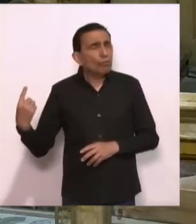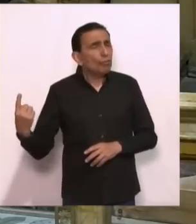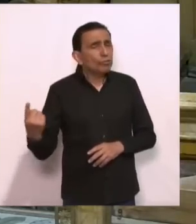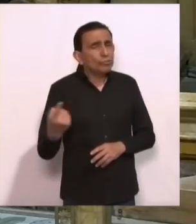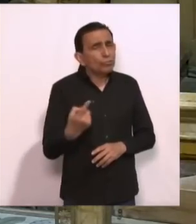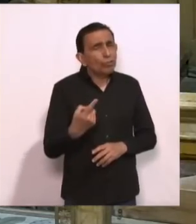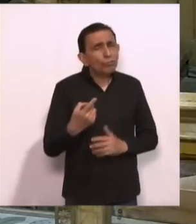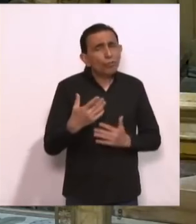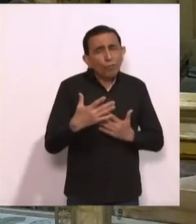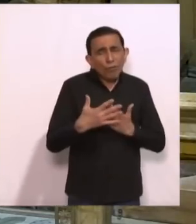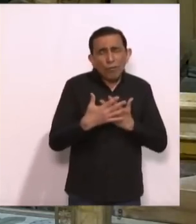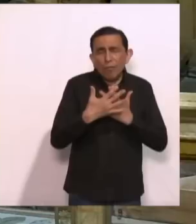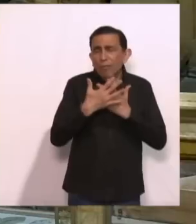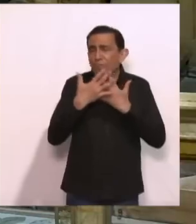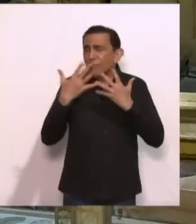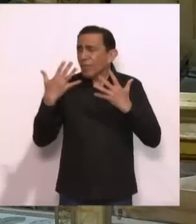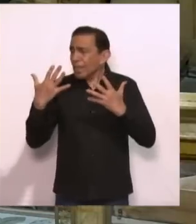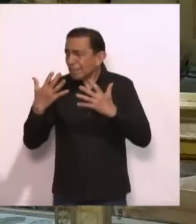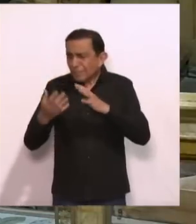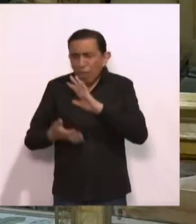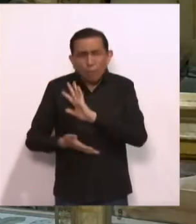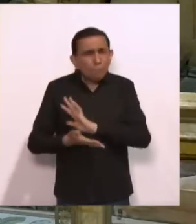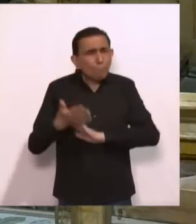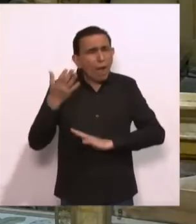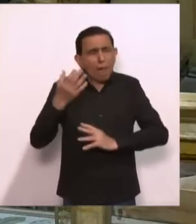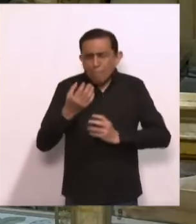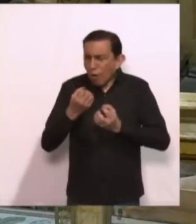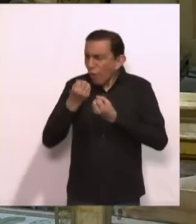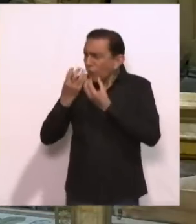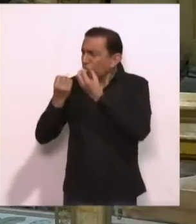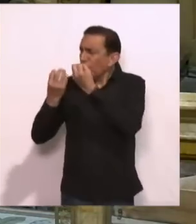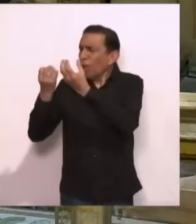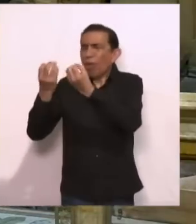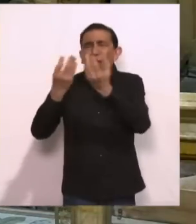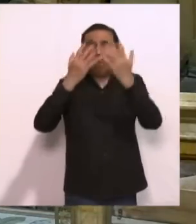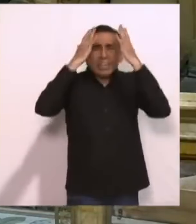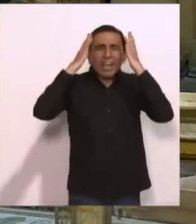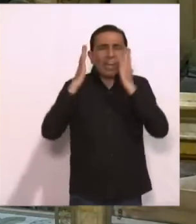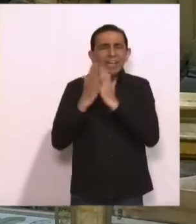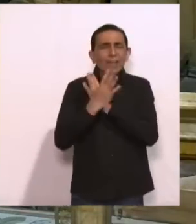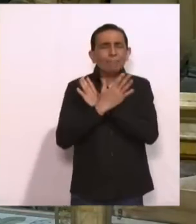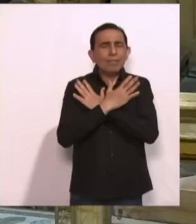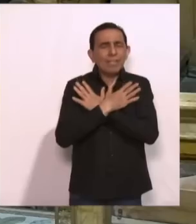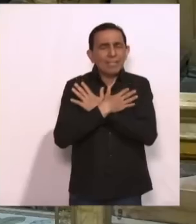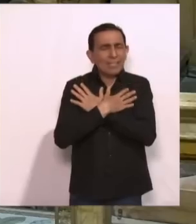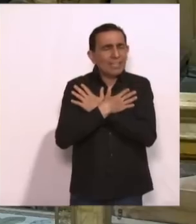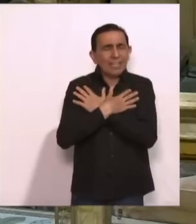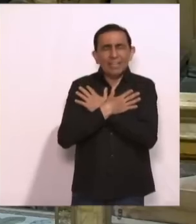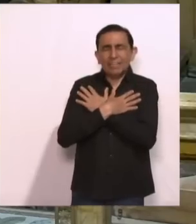Misa presidida por Monseñor Gustavo Carrara, obispo auxiliar de Buenos Aires.